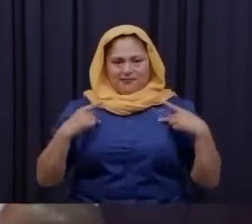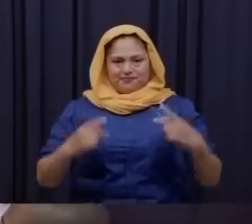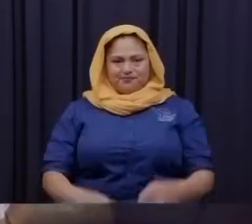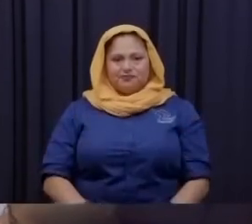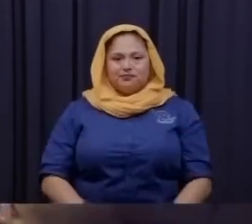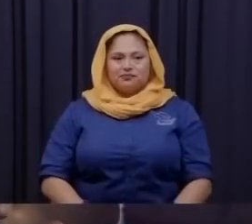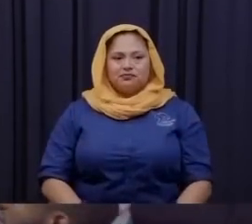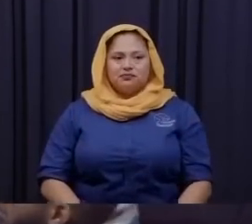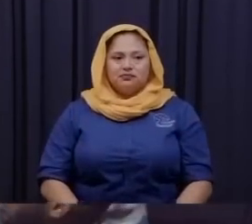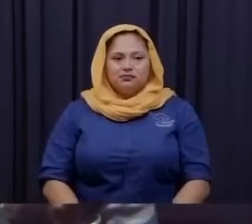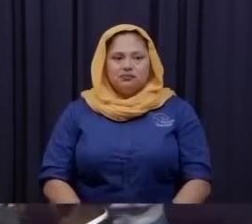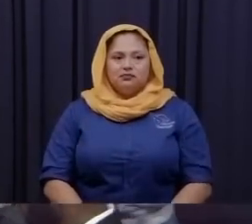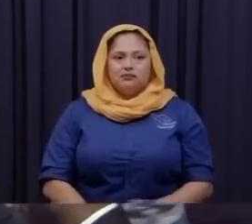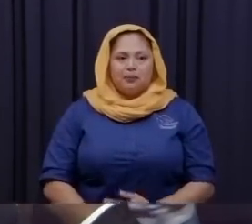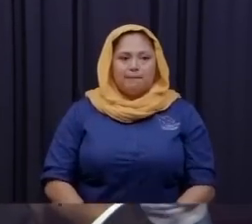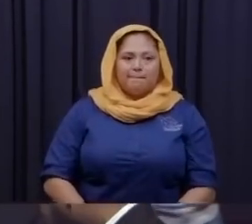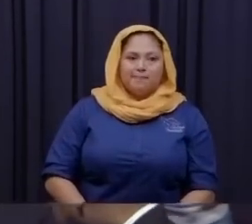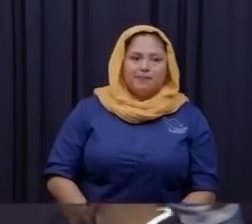Sí.